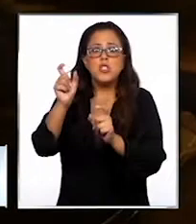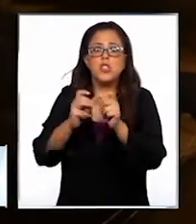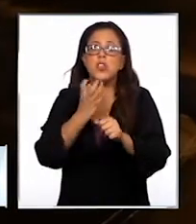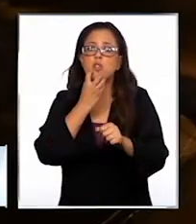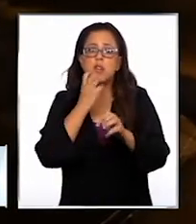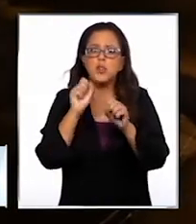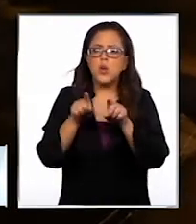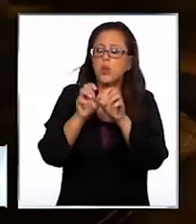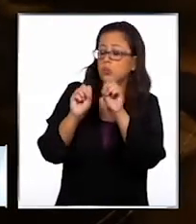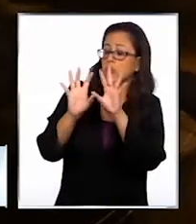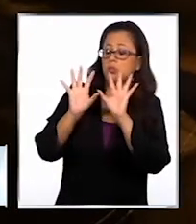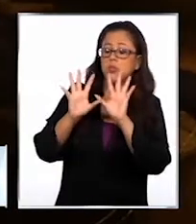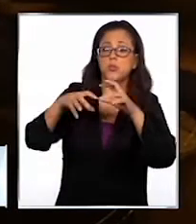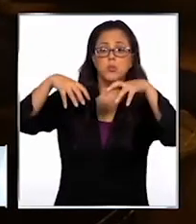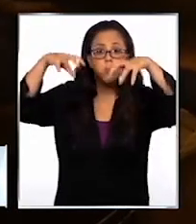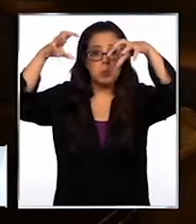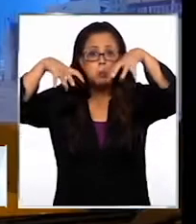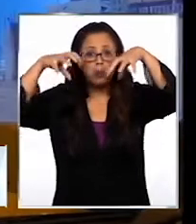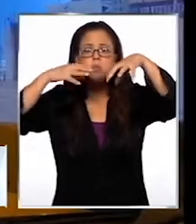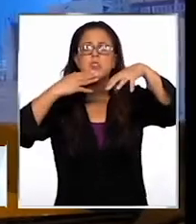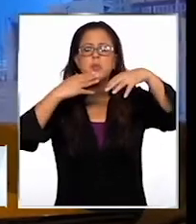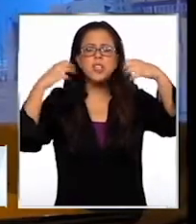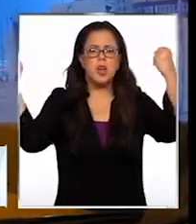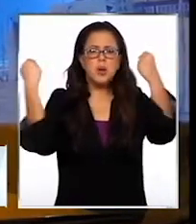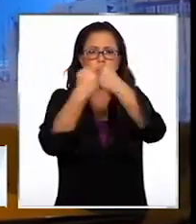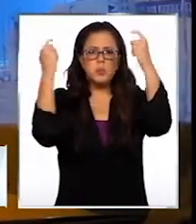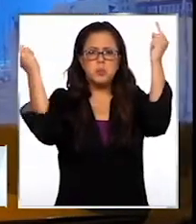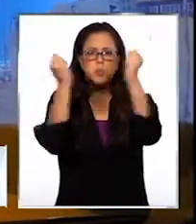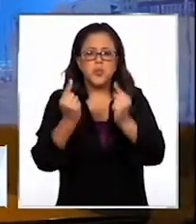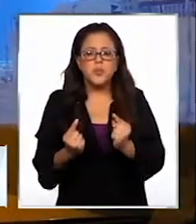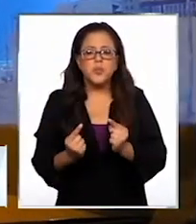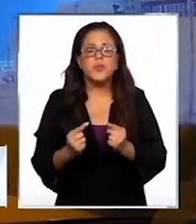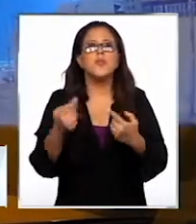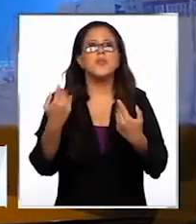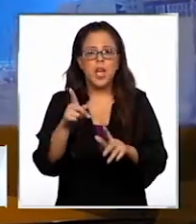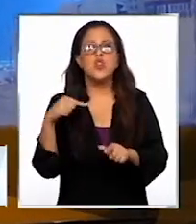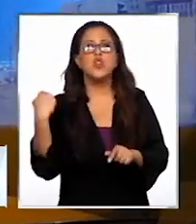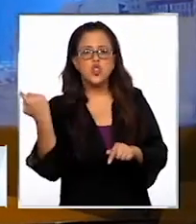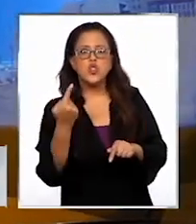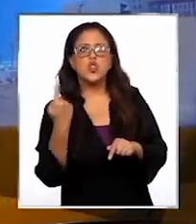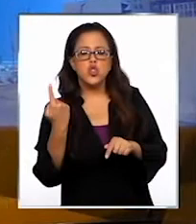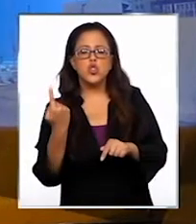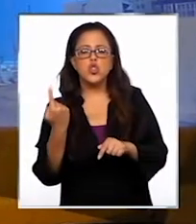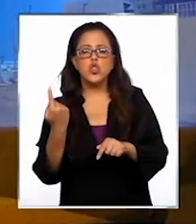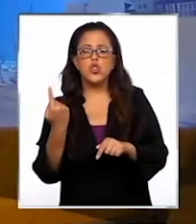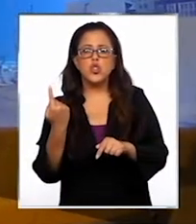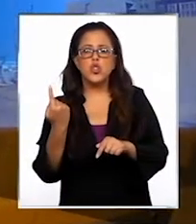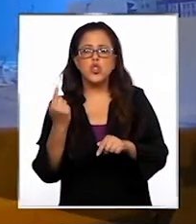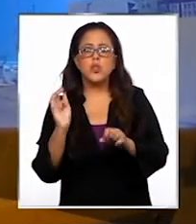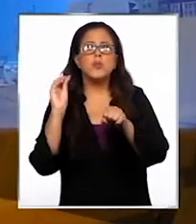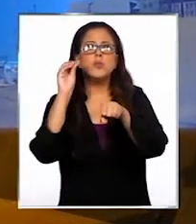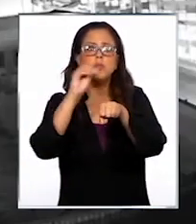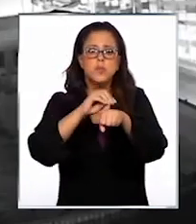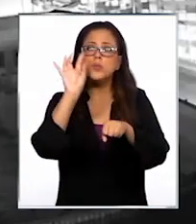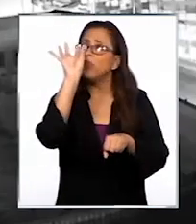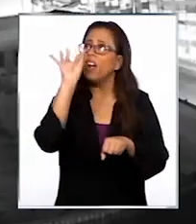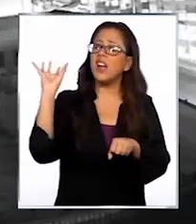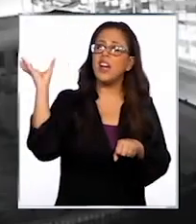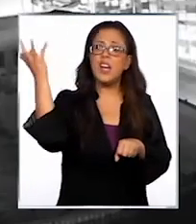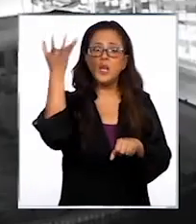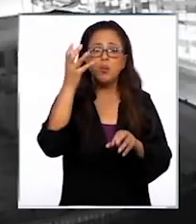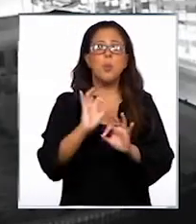antofagastinos se sorprendieran con el agua caída y, por supuesto, por los rayos y truenos. Nosotros ya teníamos anunciado un tema